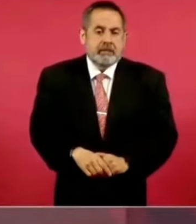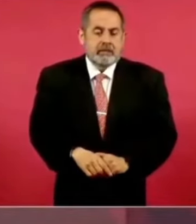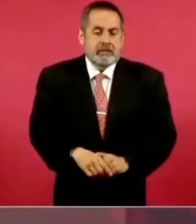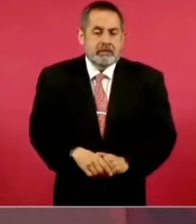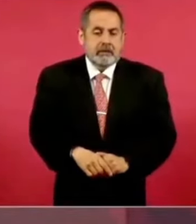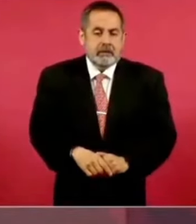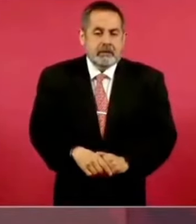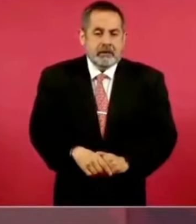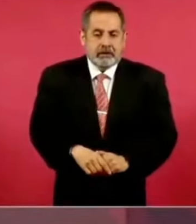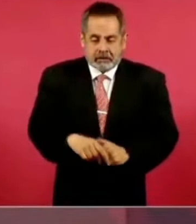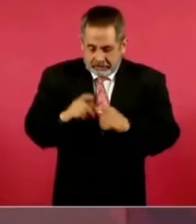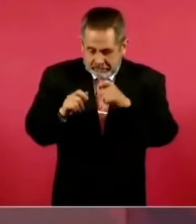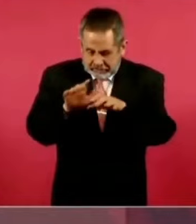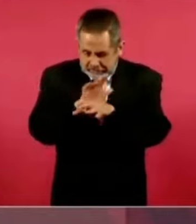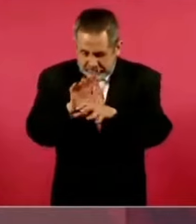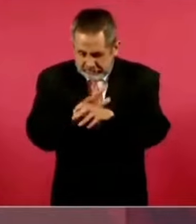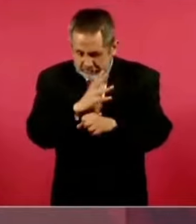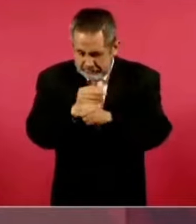De la reforma.